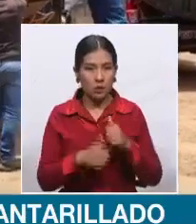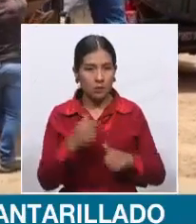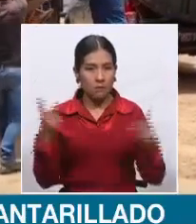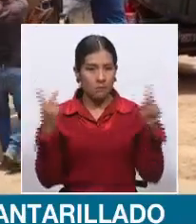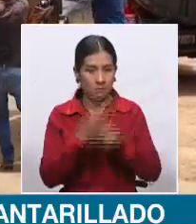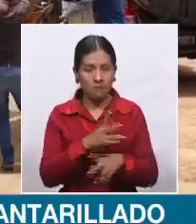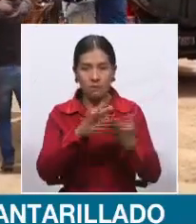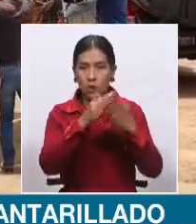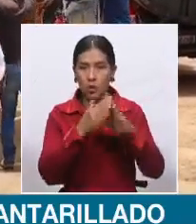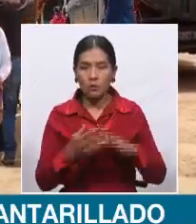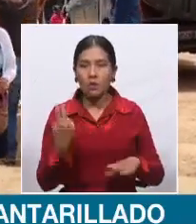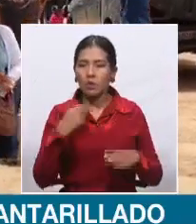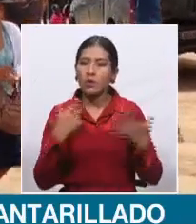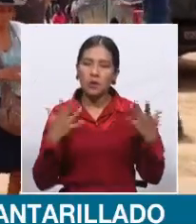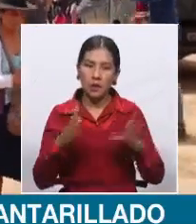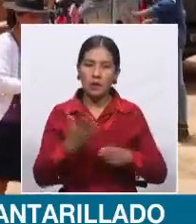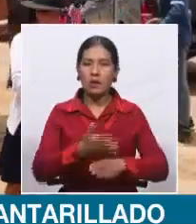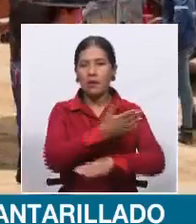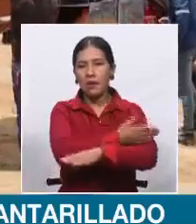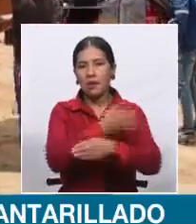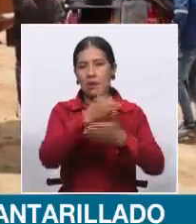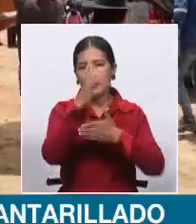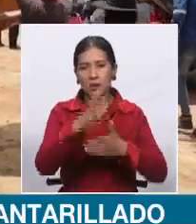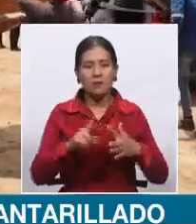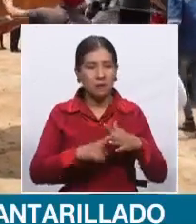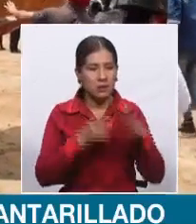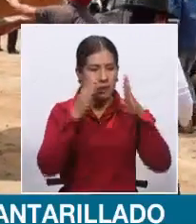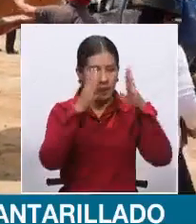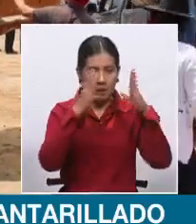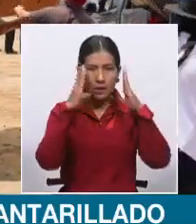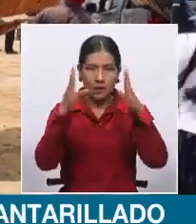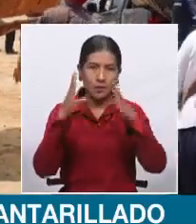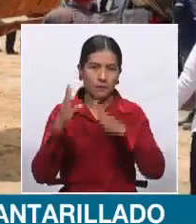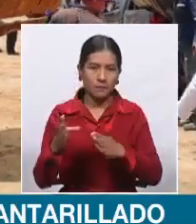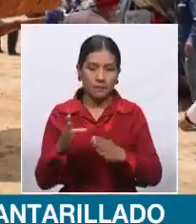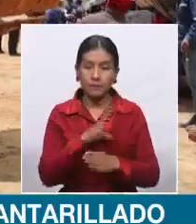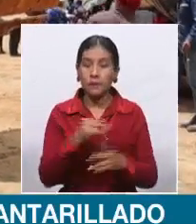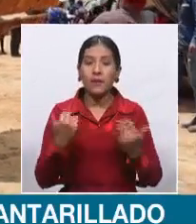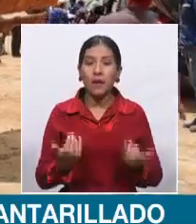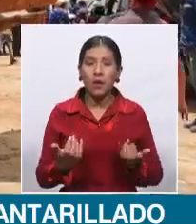estas comunidades ya venimos atendiendo, ¿no? Y ahora actualmente seguimos